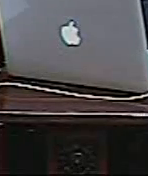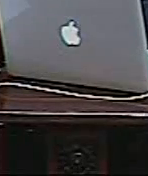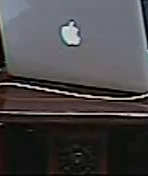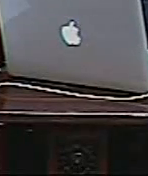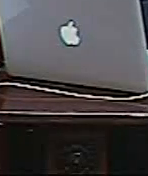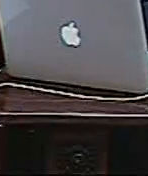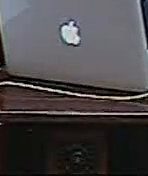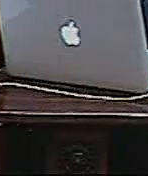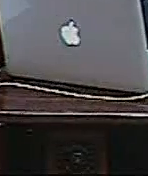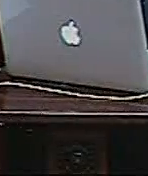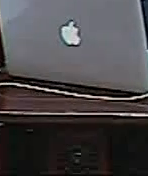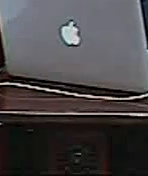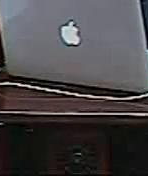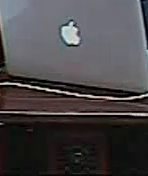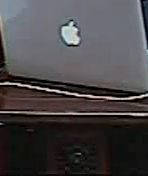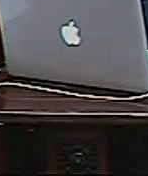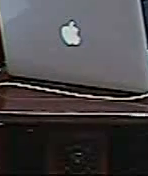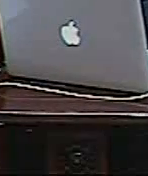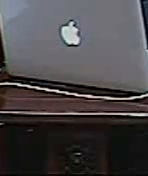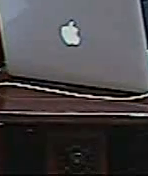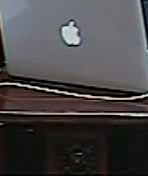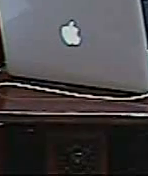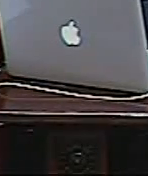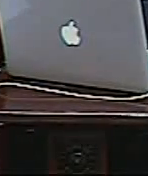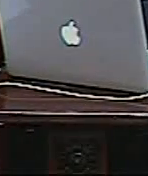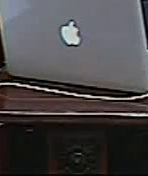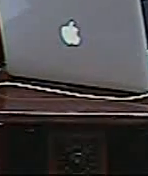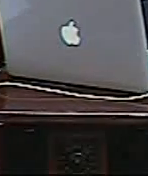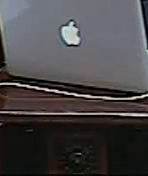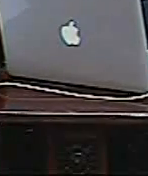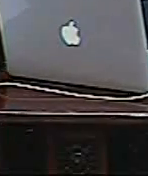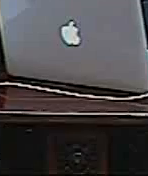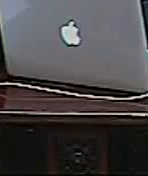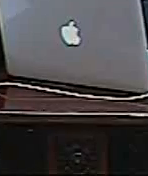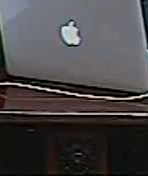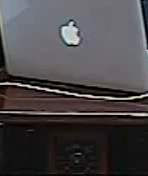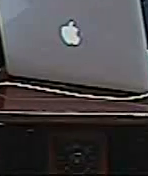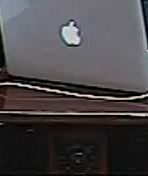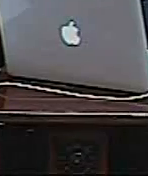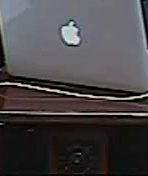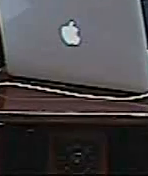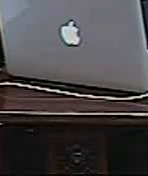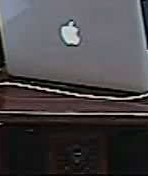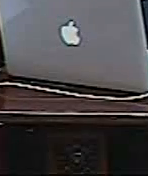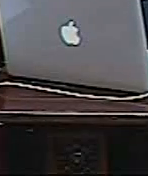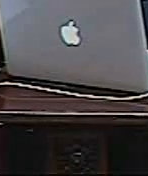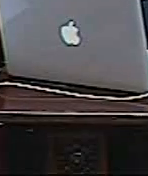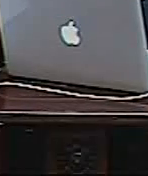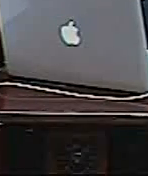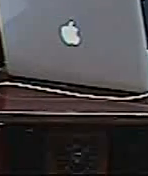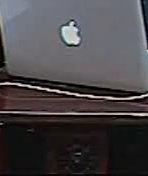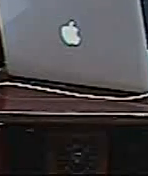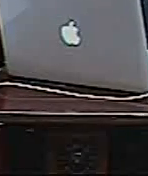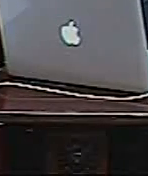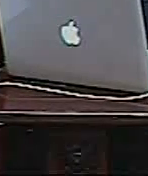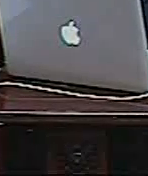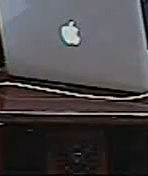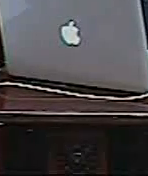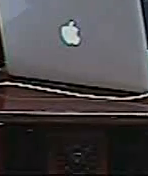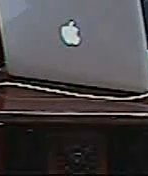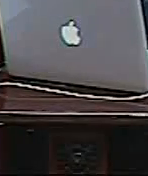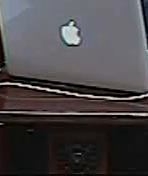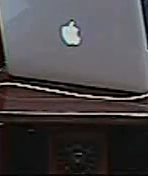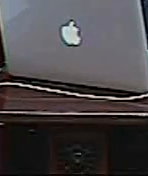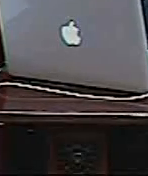el culpable es el doctor Ricardo Olivera García, no entendemos cómo los ministros de Transporte, Obras Públicas y de